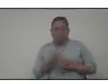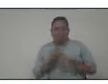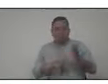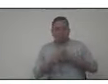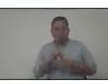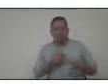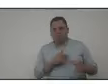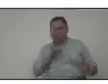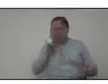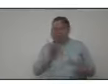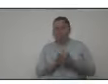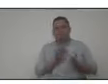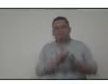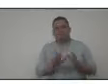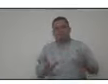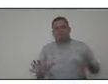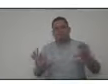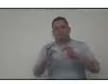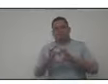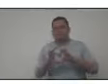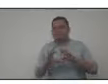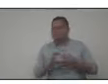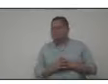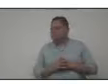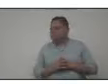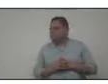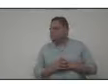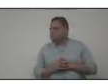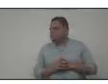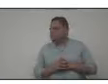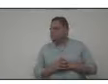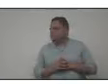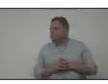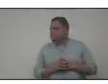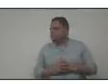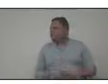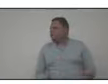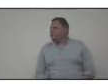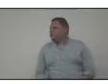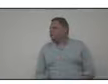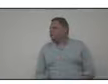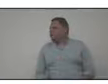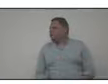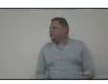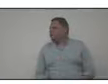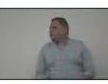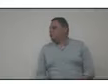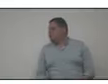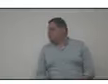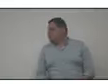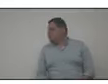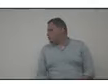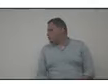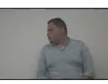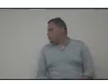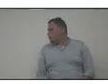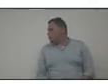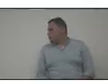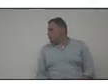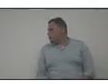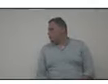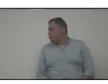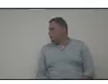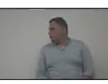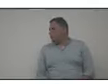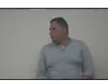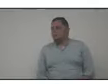a Capresoca. Entonces, es un por eso la manito en el logo y como formando un corazón, porque está en el corazón de los